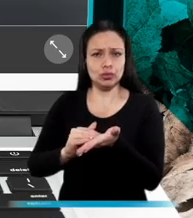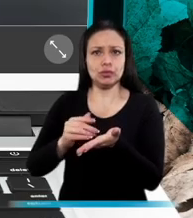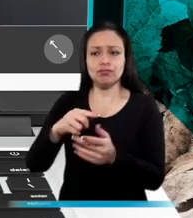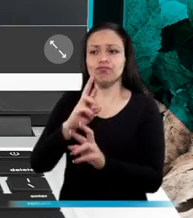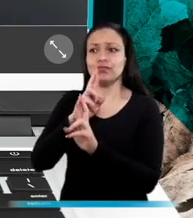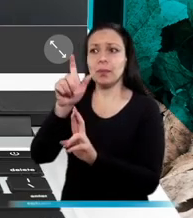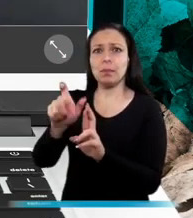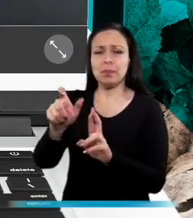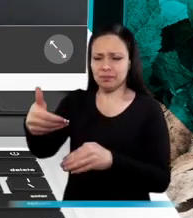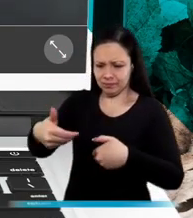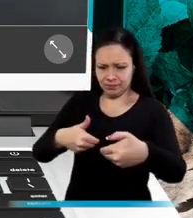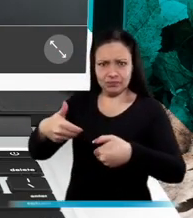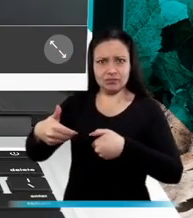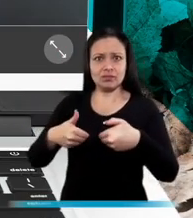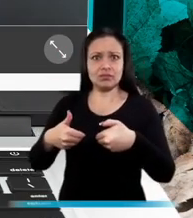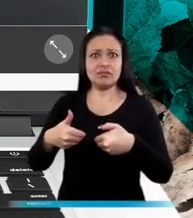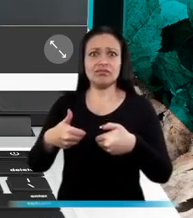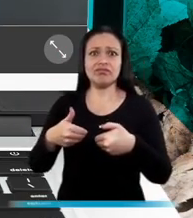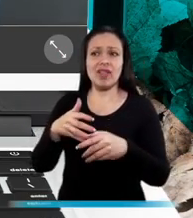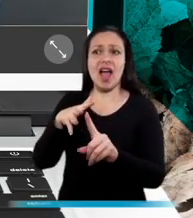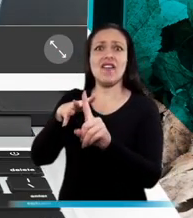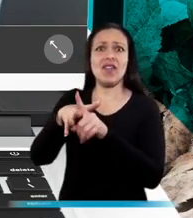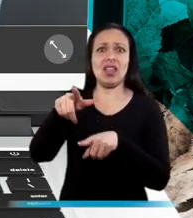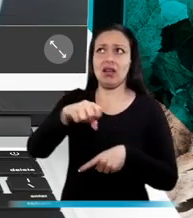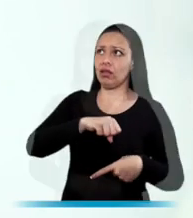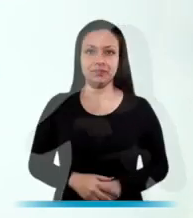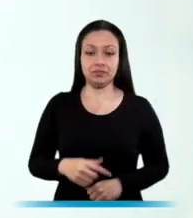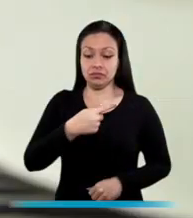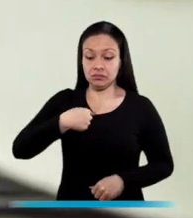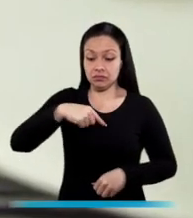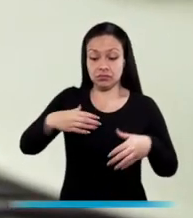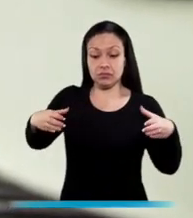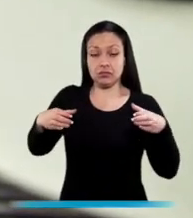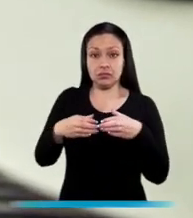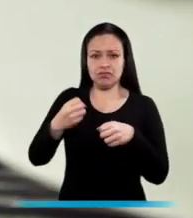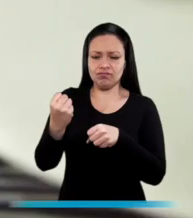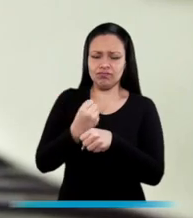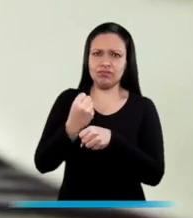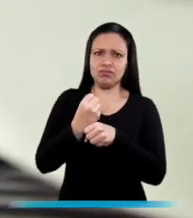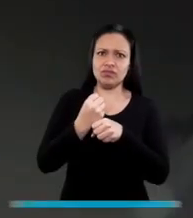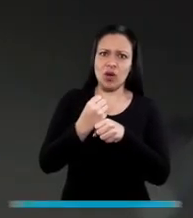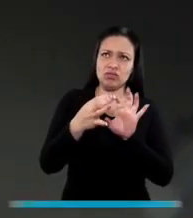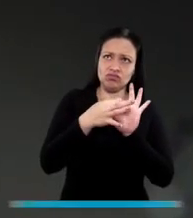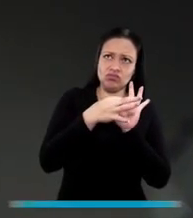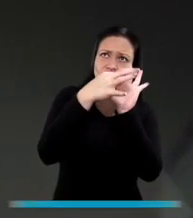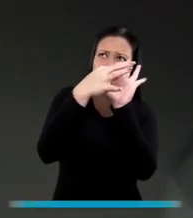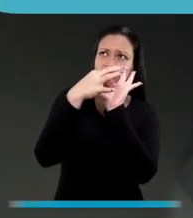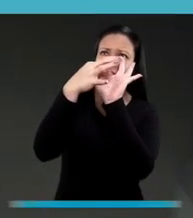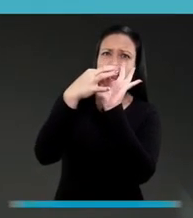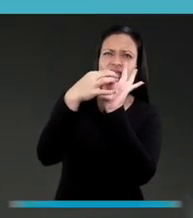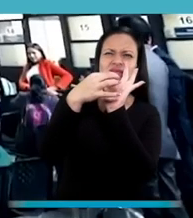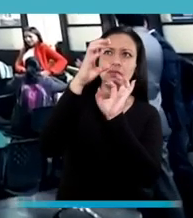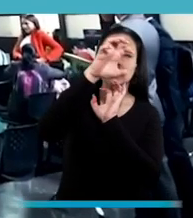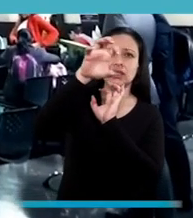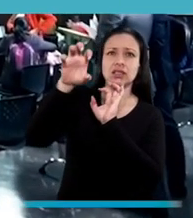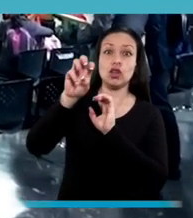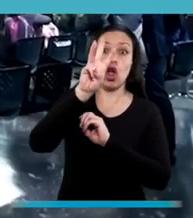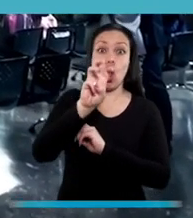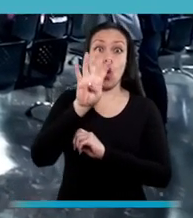de respuestas a los problemas cuando hay afectaciones de derechos. Nosotros trabajamos de la mano de las